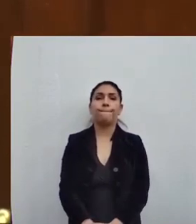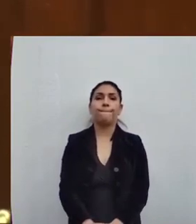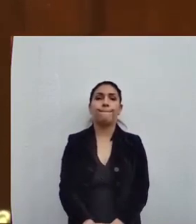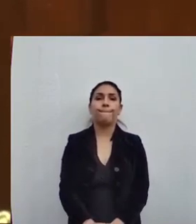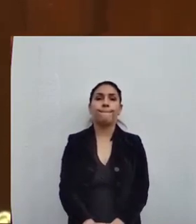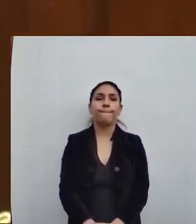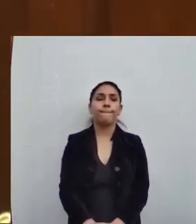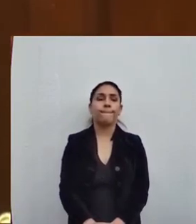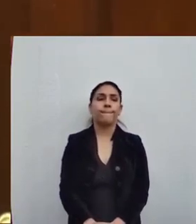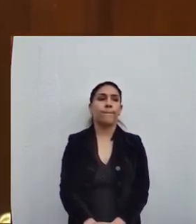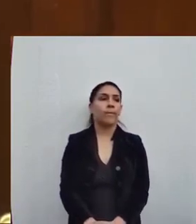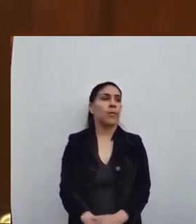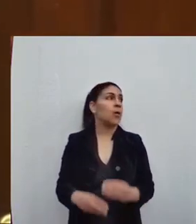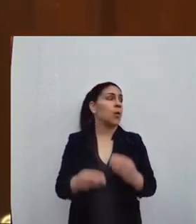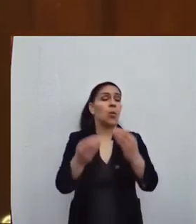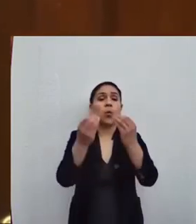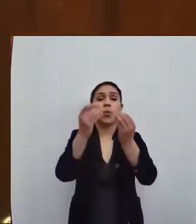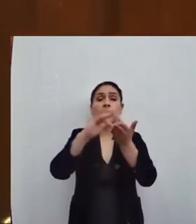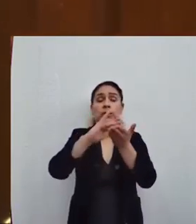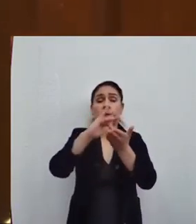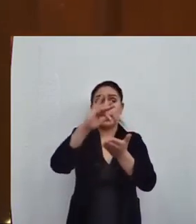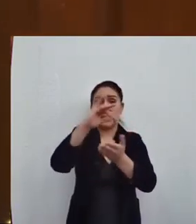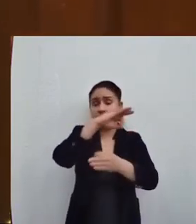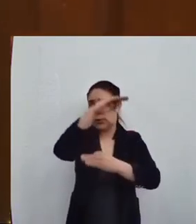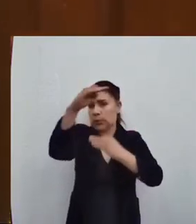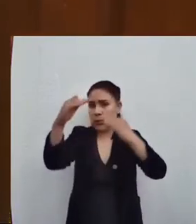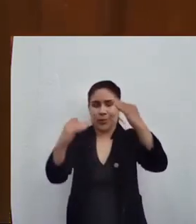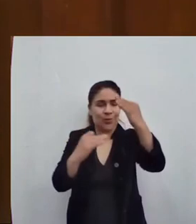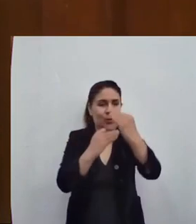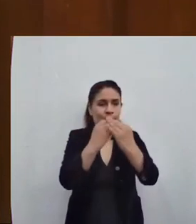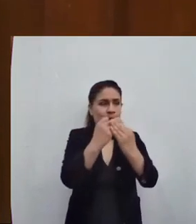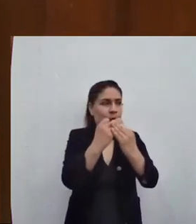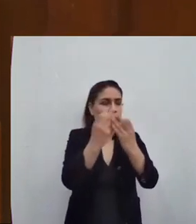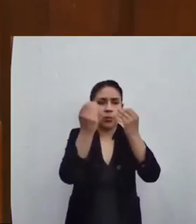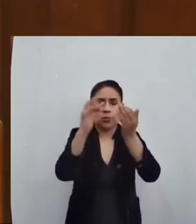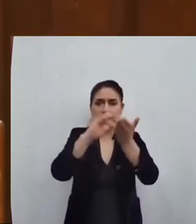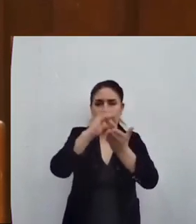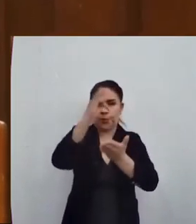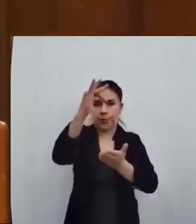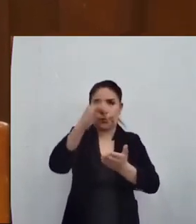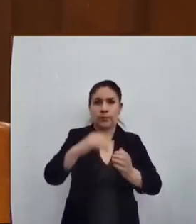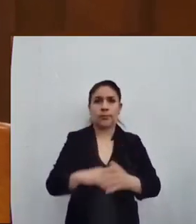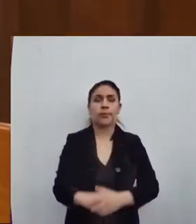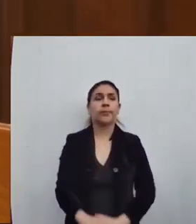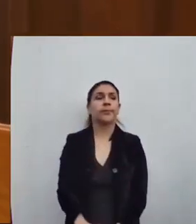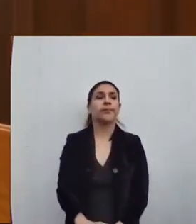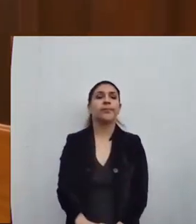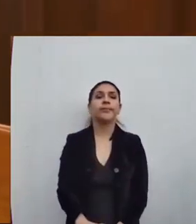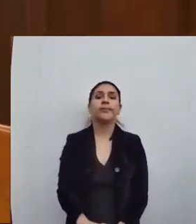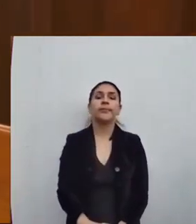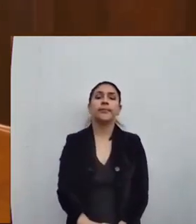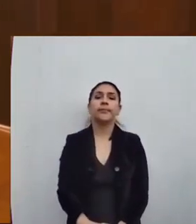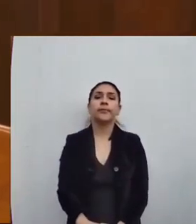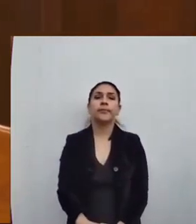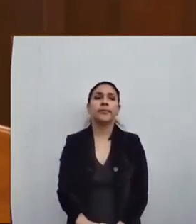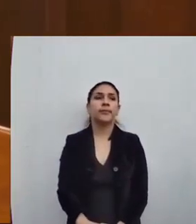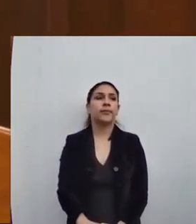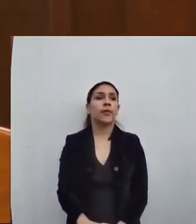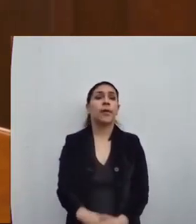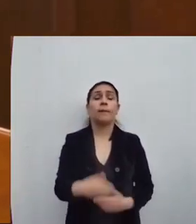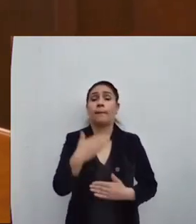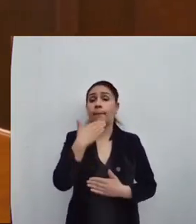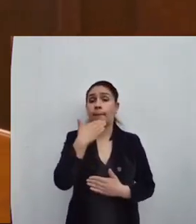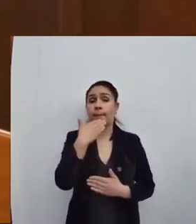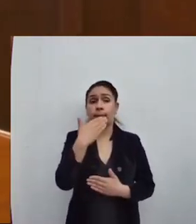Muchísimas gracias a todas y todos, a todes. Primero, felicitar este espacio,